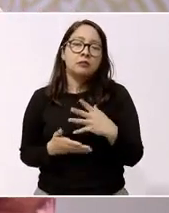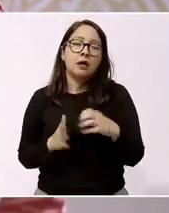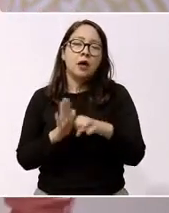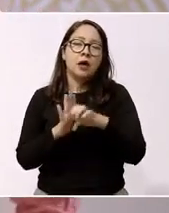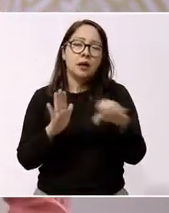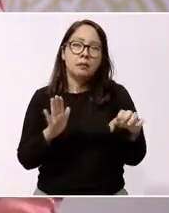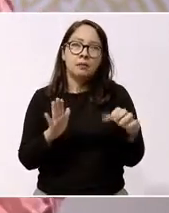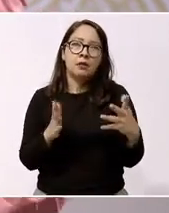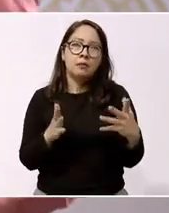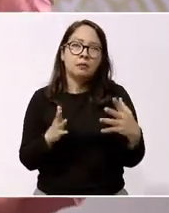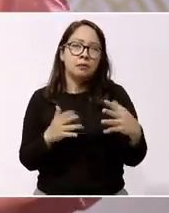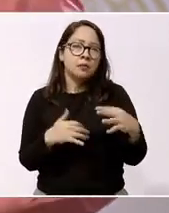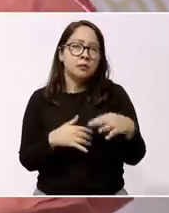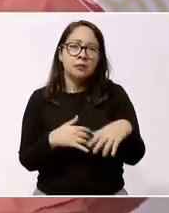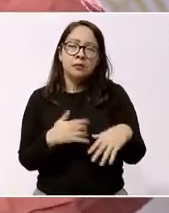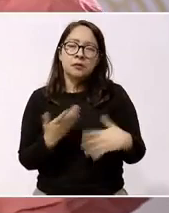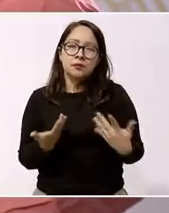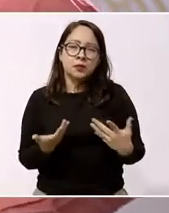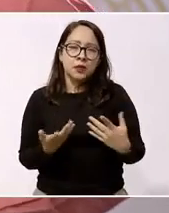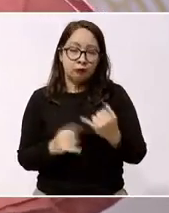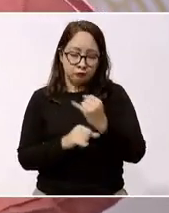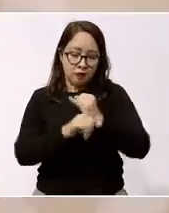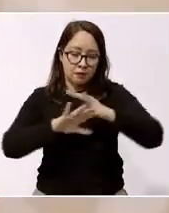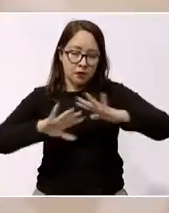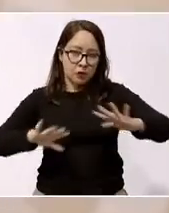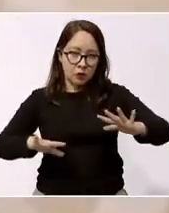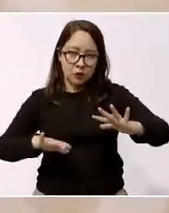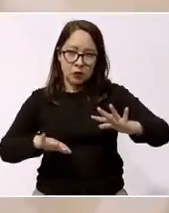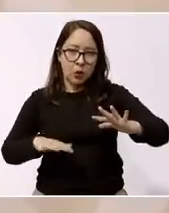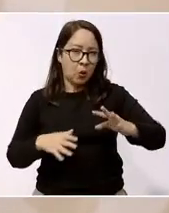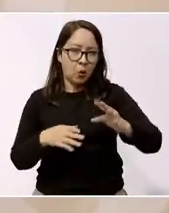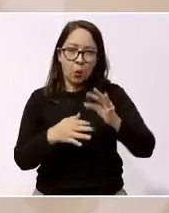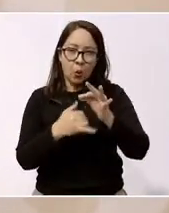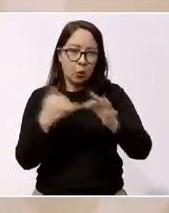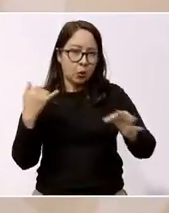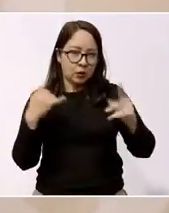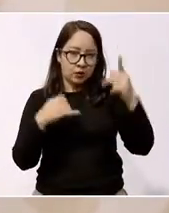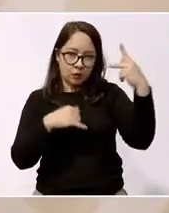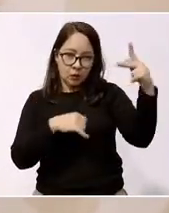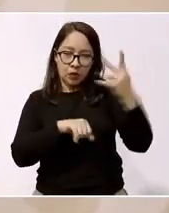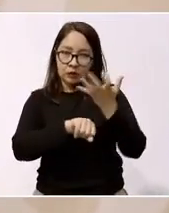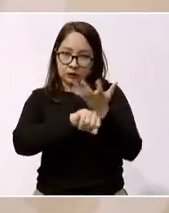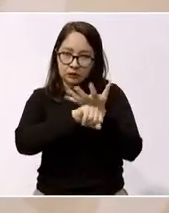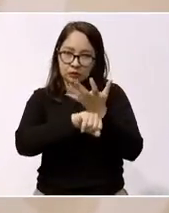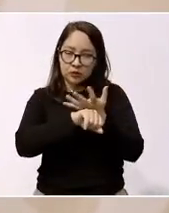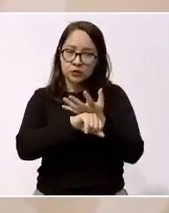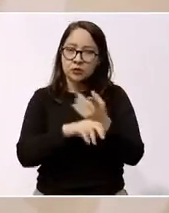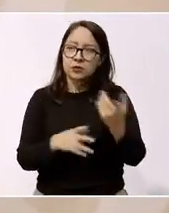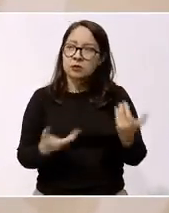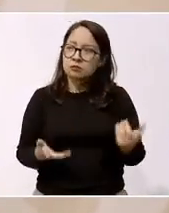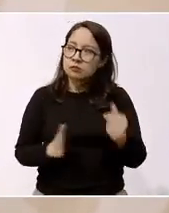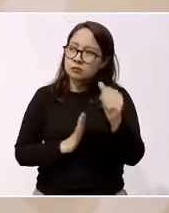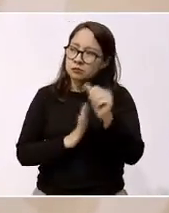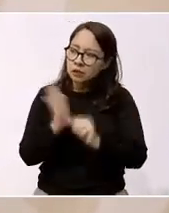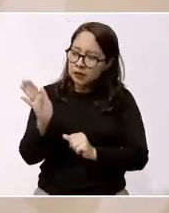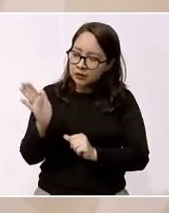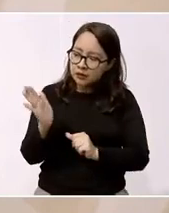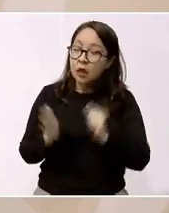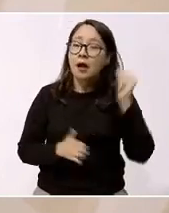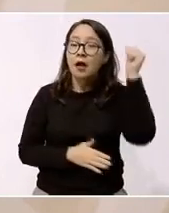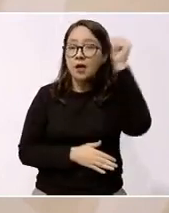último reporte en Estados Unidos del mes de